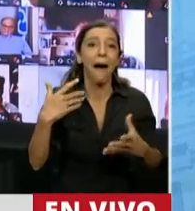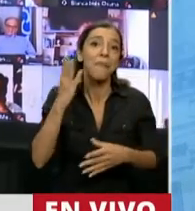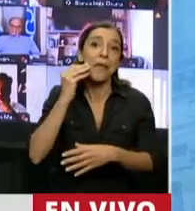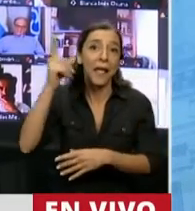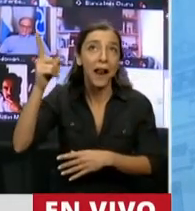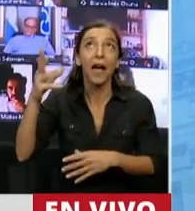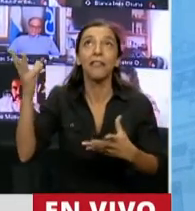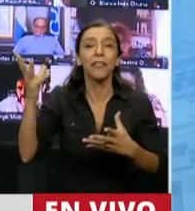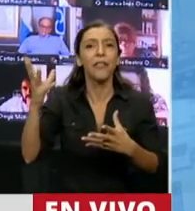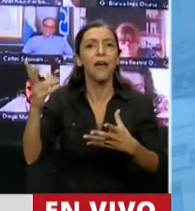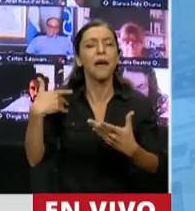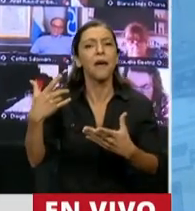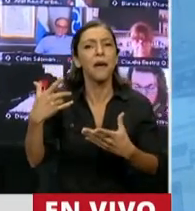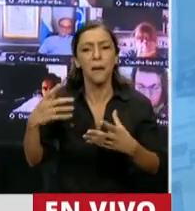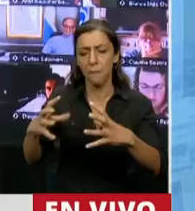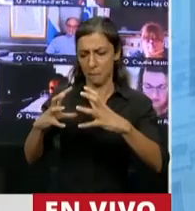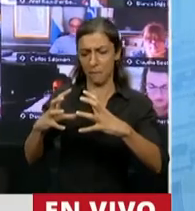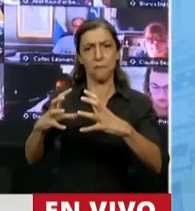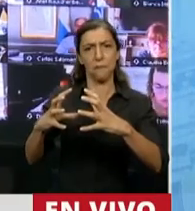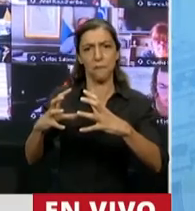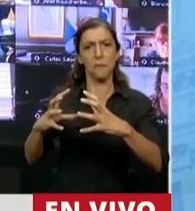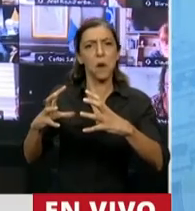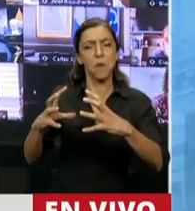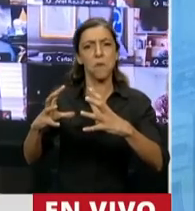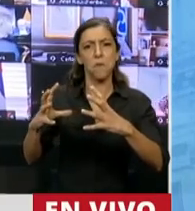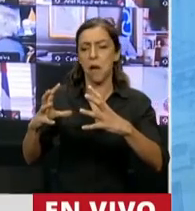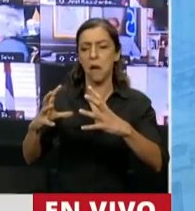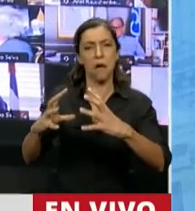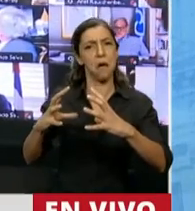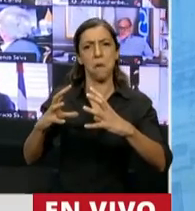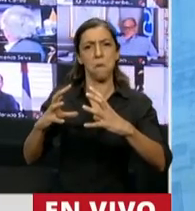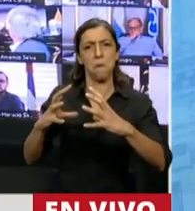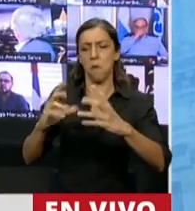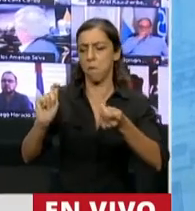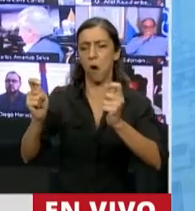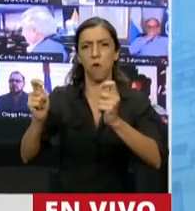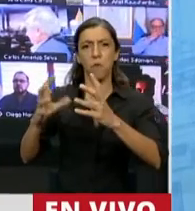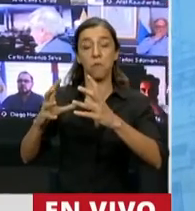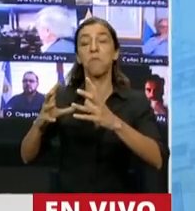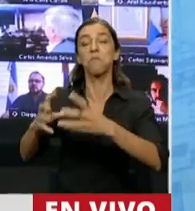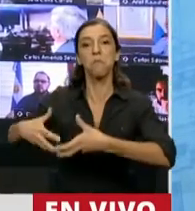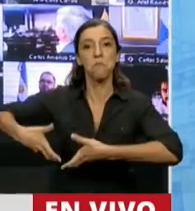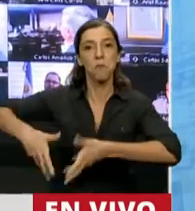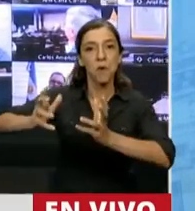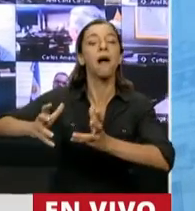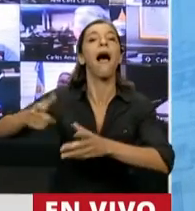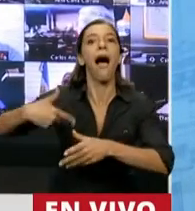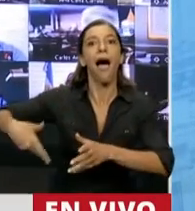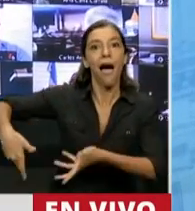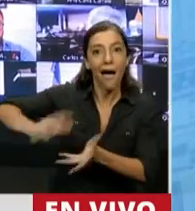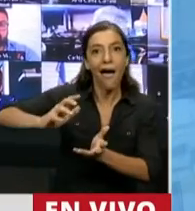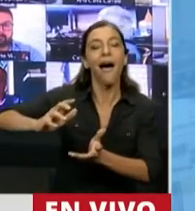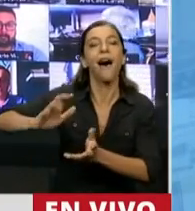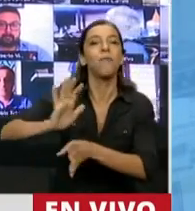del juego se le ocurrió tomarla con la mano y así comenzó ese deporte que tuve la suerte de